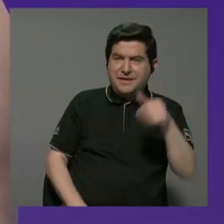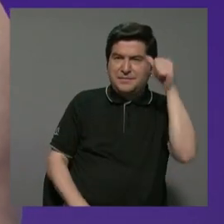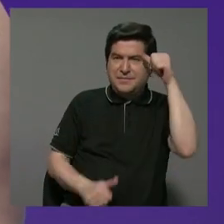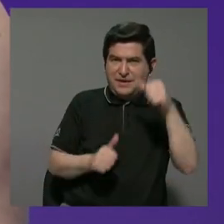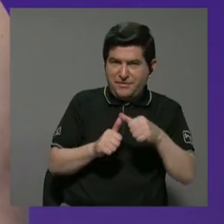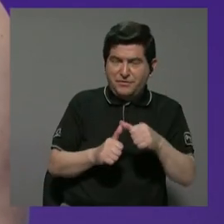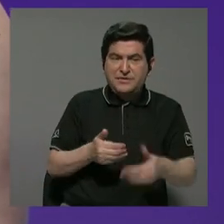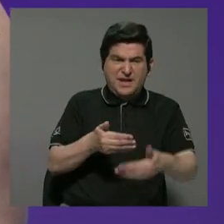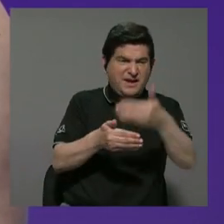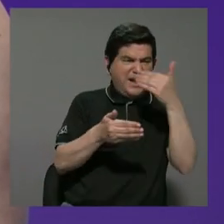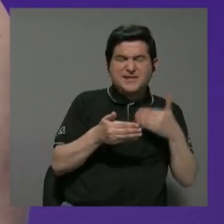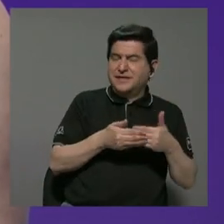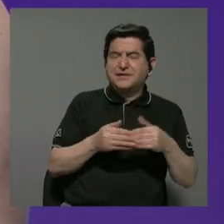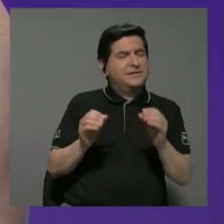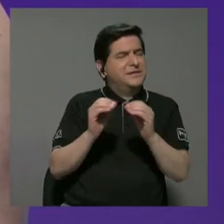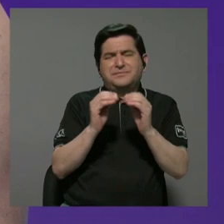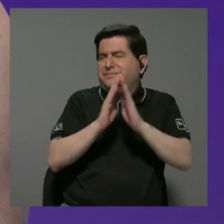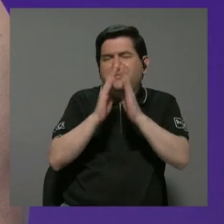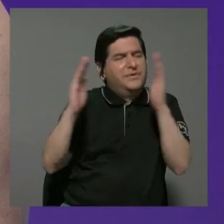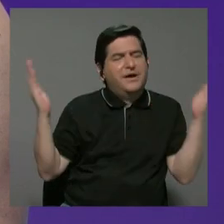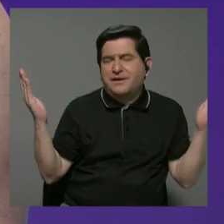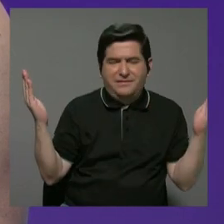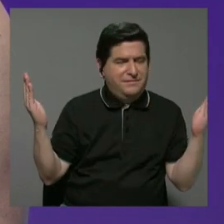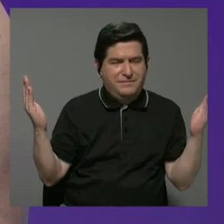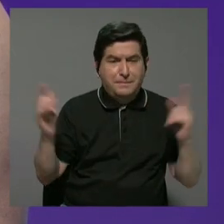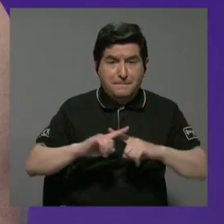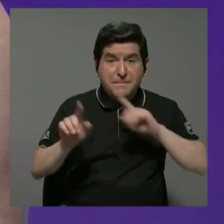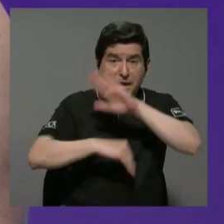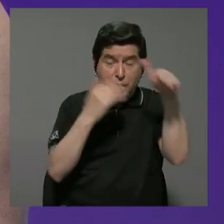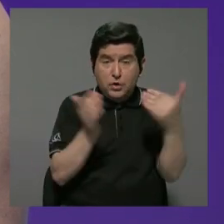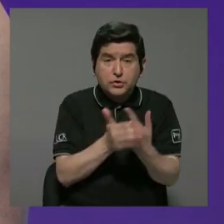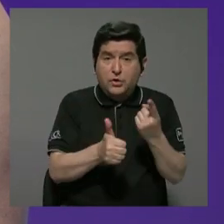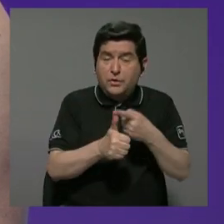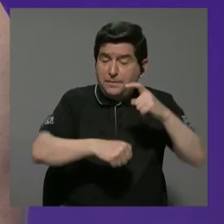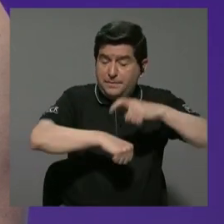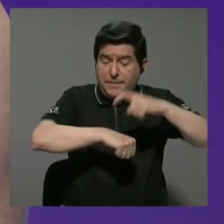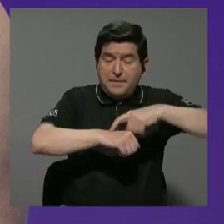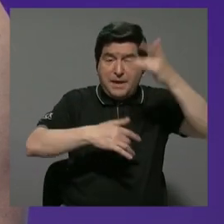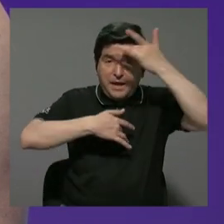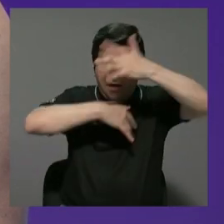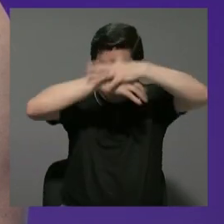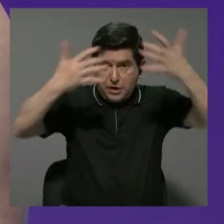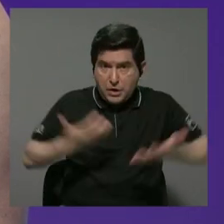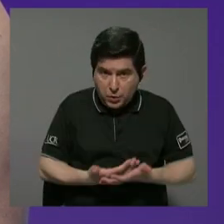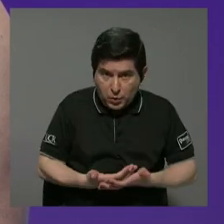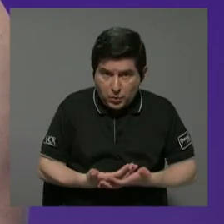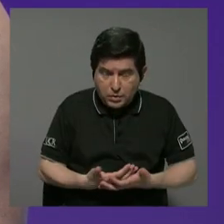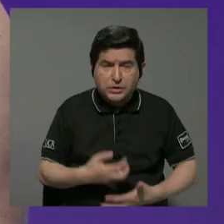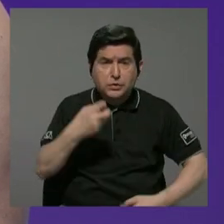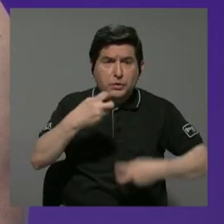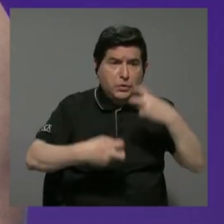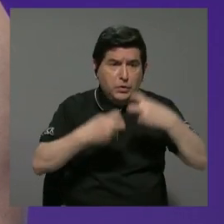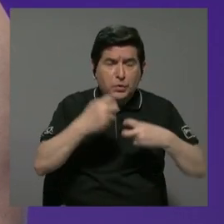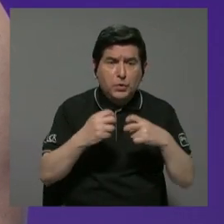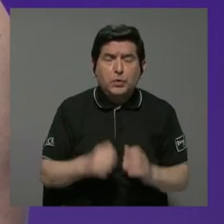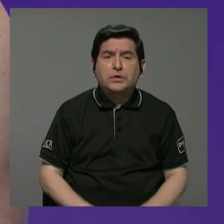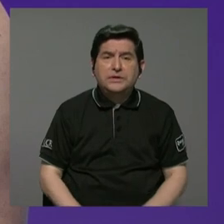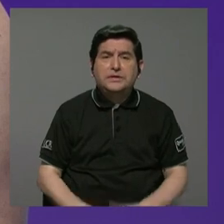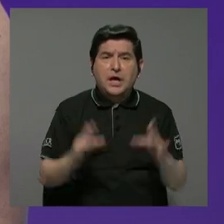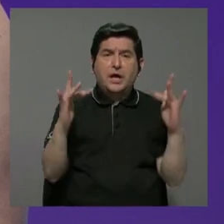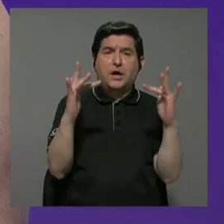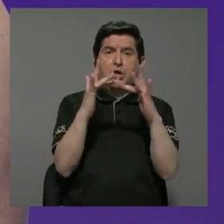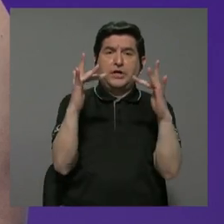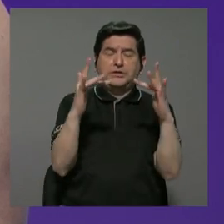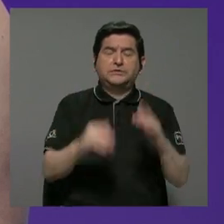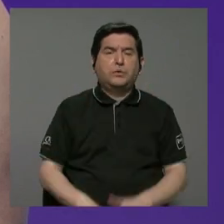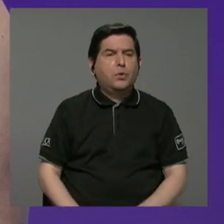atrás es hacer un conteo muy amplio. Pero tenemos todo este primer periodo de pandemia donde las dificultades de conectividad